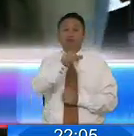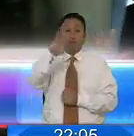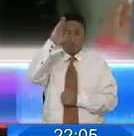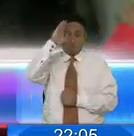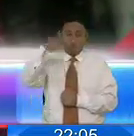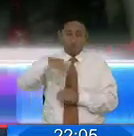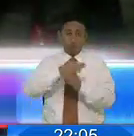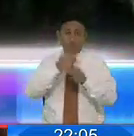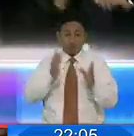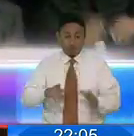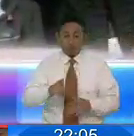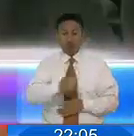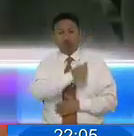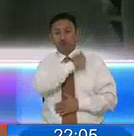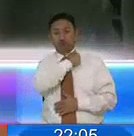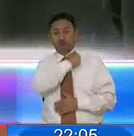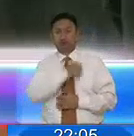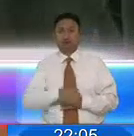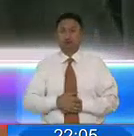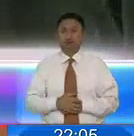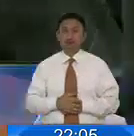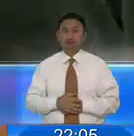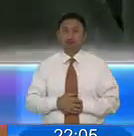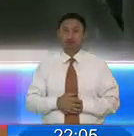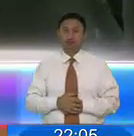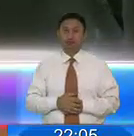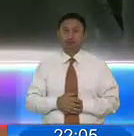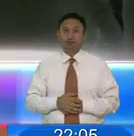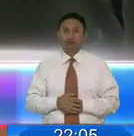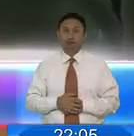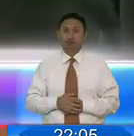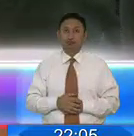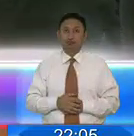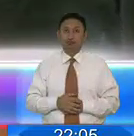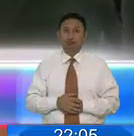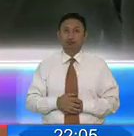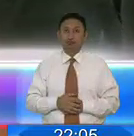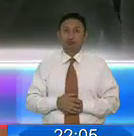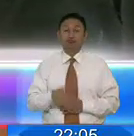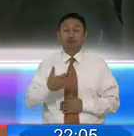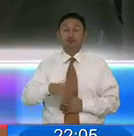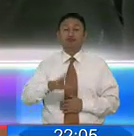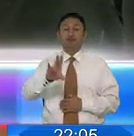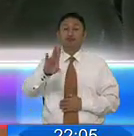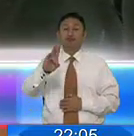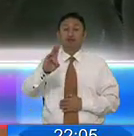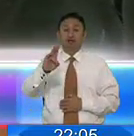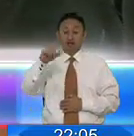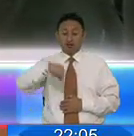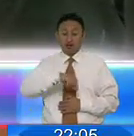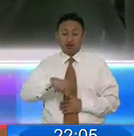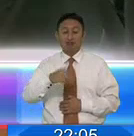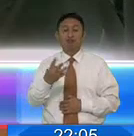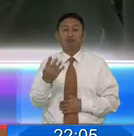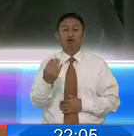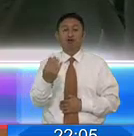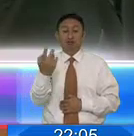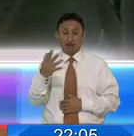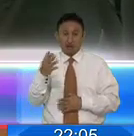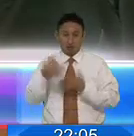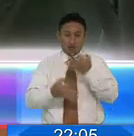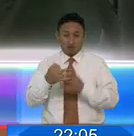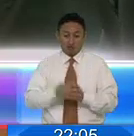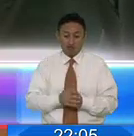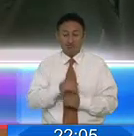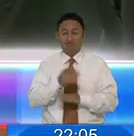funcionarios públicos donde los juegos pechos son 7 y se han practicado 14 diligencias negativas y que corresponden a